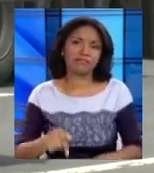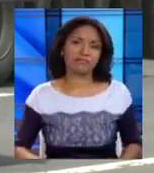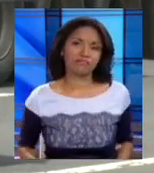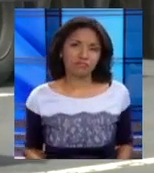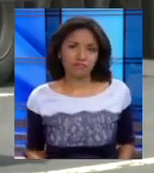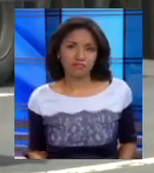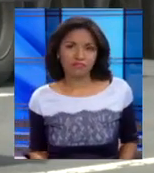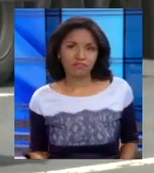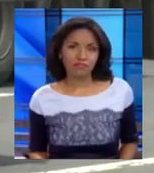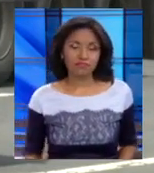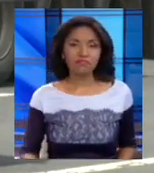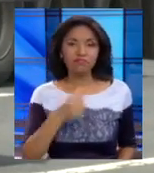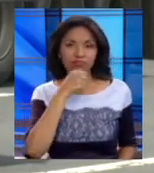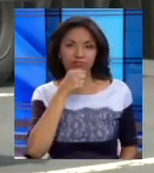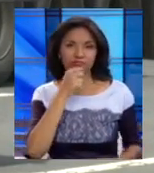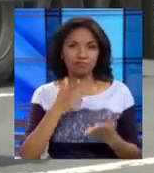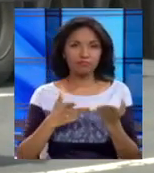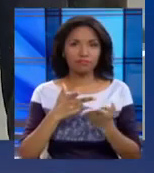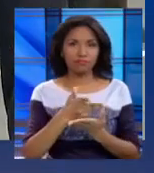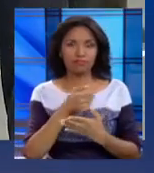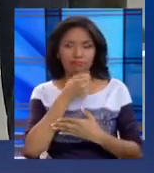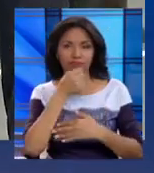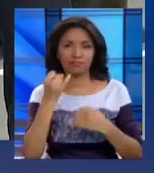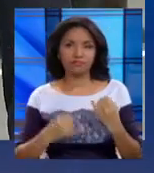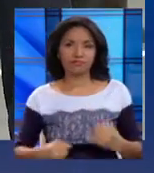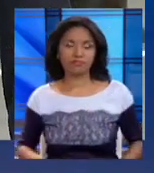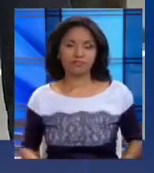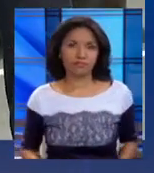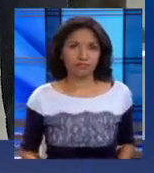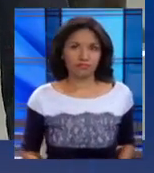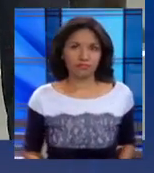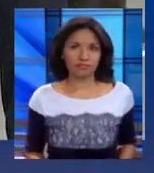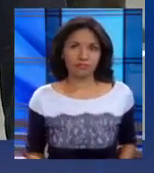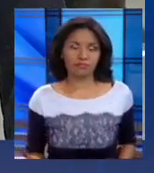deben llegar. Desde Chiriquí, Demetrio Ábrego, TVN Noticias. Gracias.